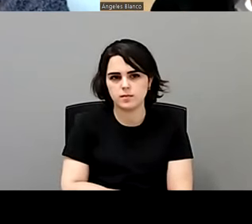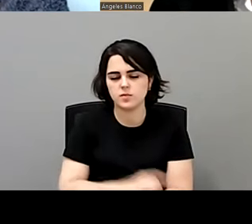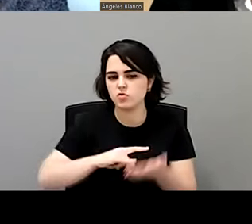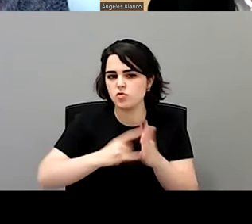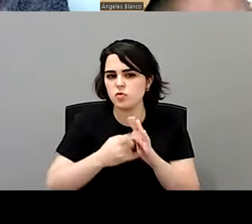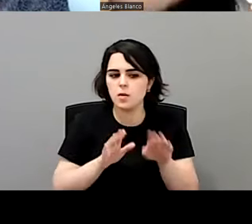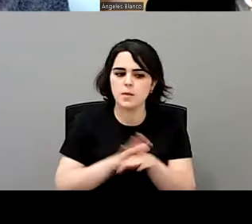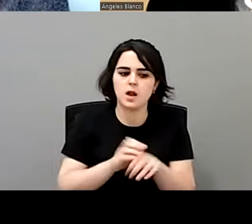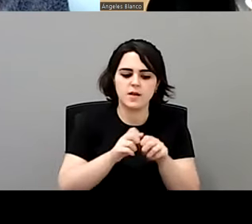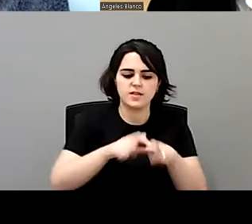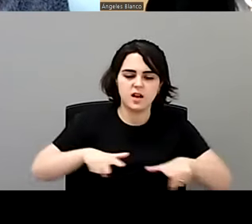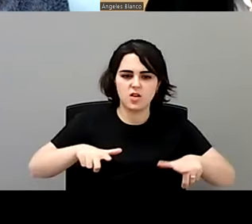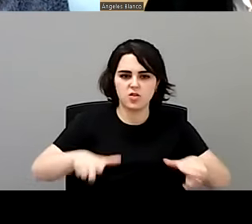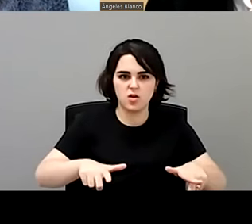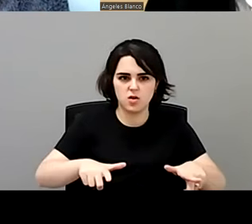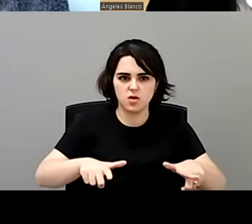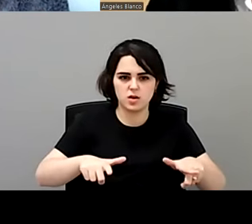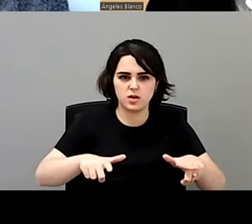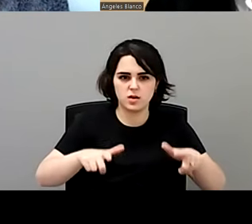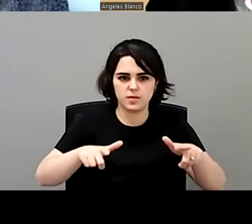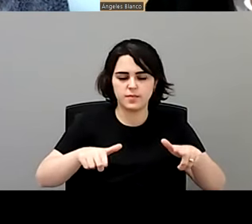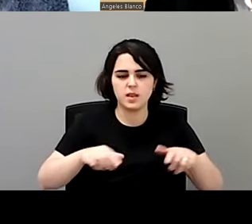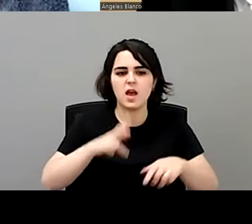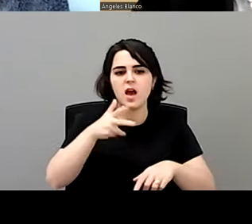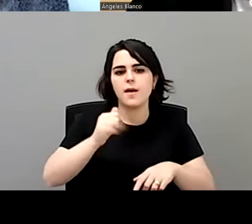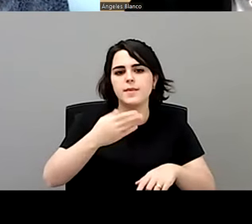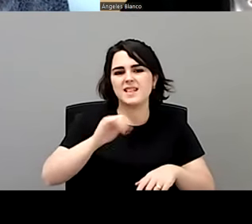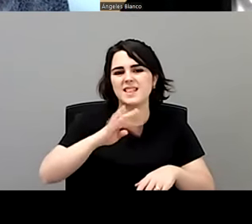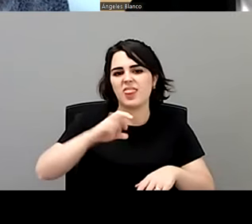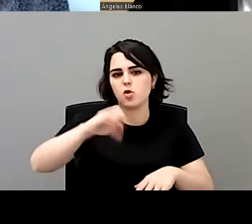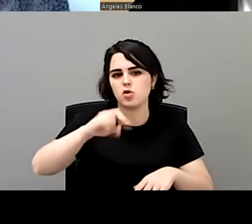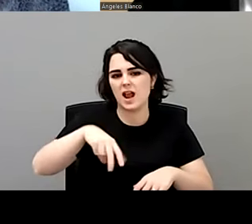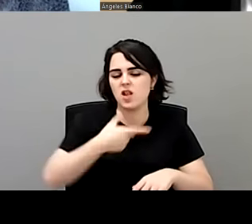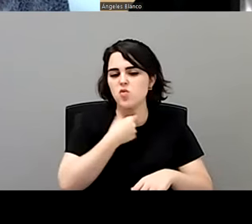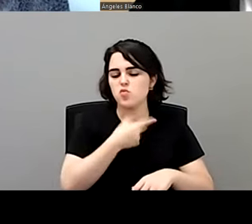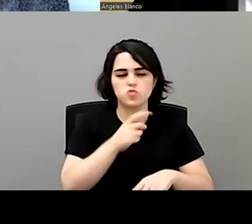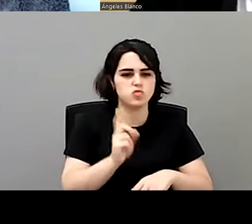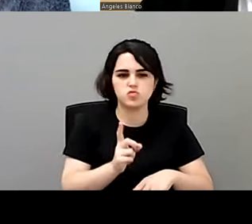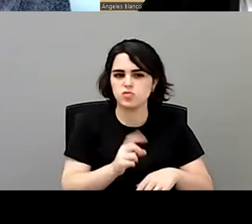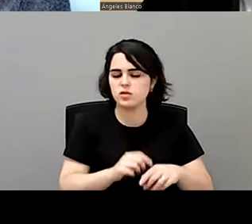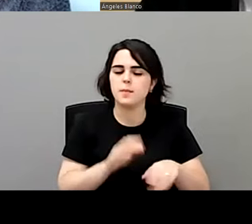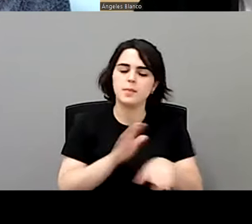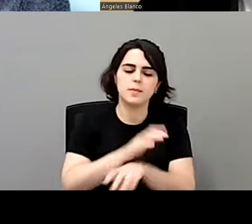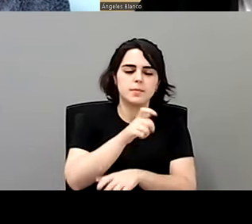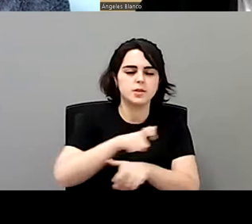Soluciones habitacionales, no me gusta la palabra residencia, para personas con discapacidad